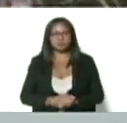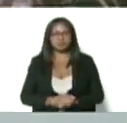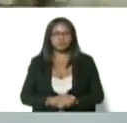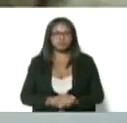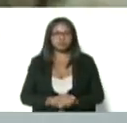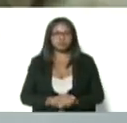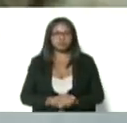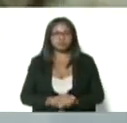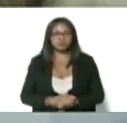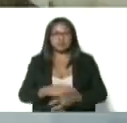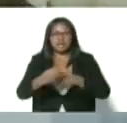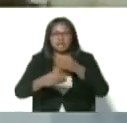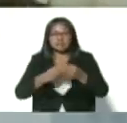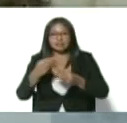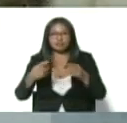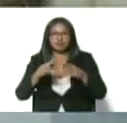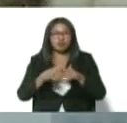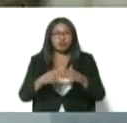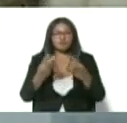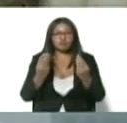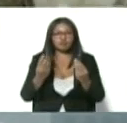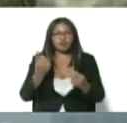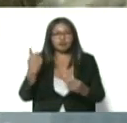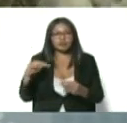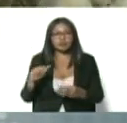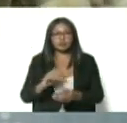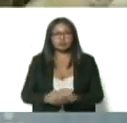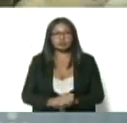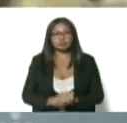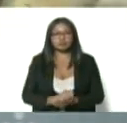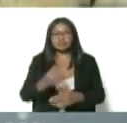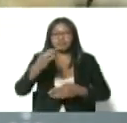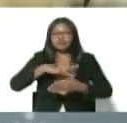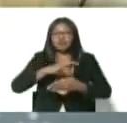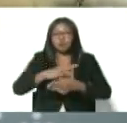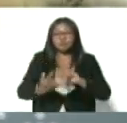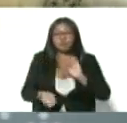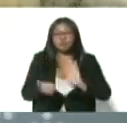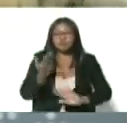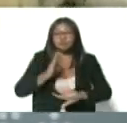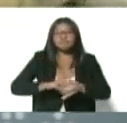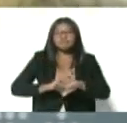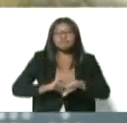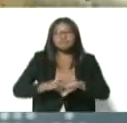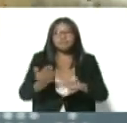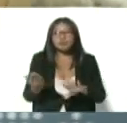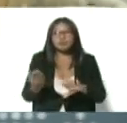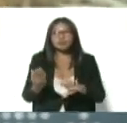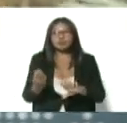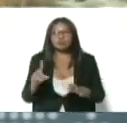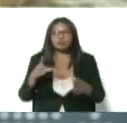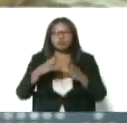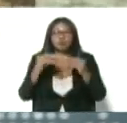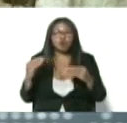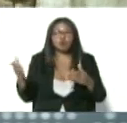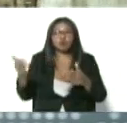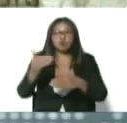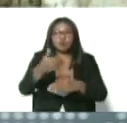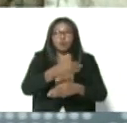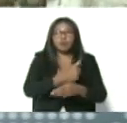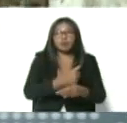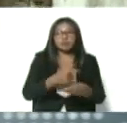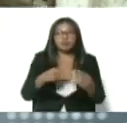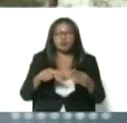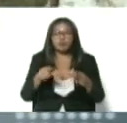haciendo mucho con lo que queremos y ese fondo es muy importante porque todos los incautados mansiones